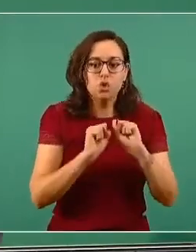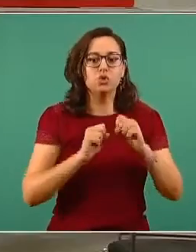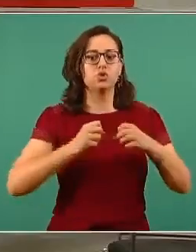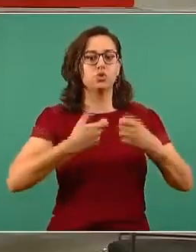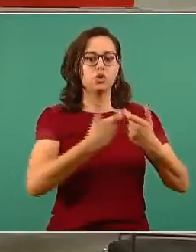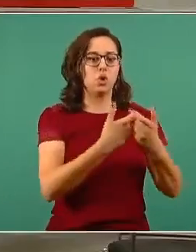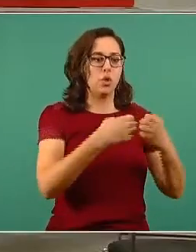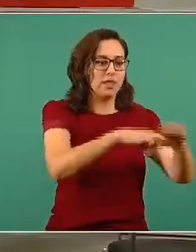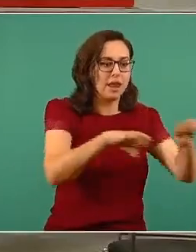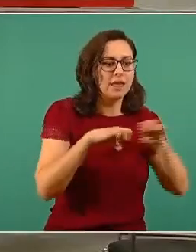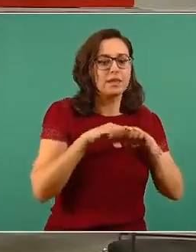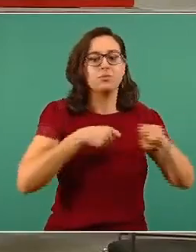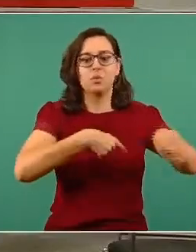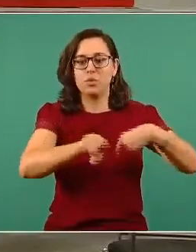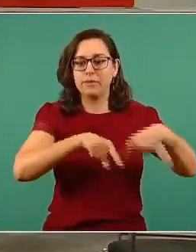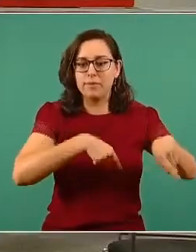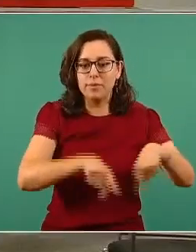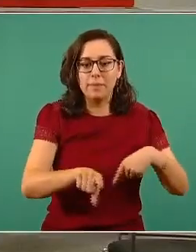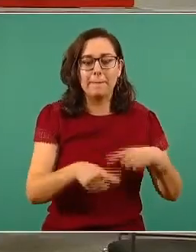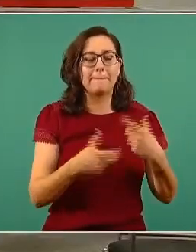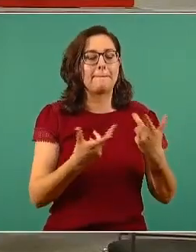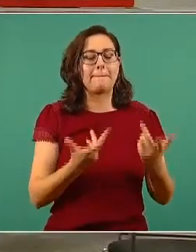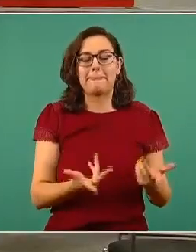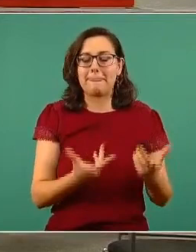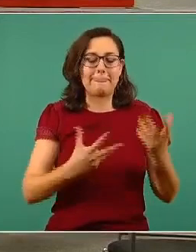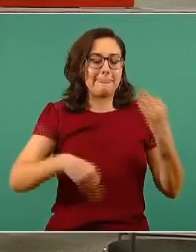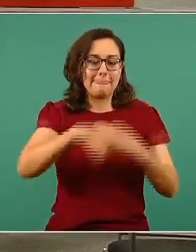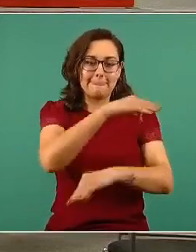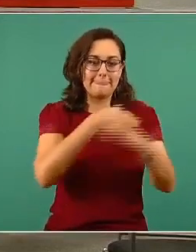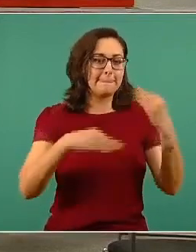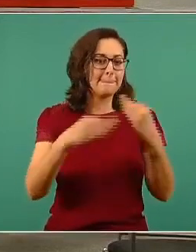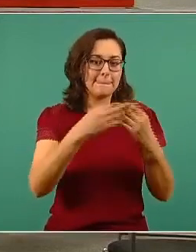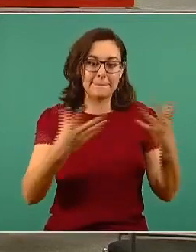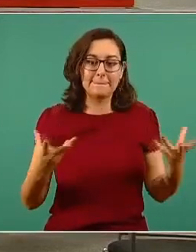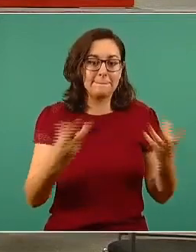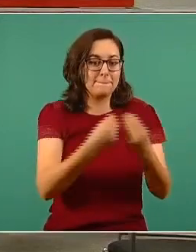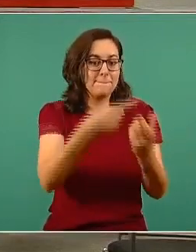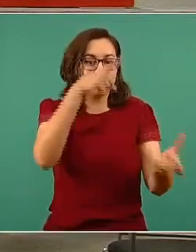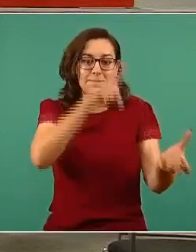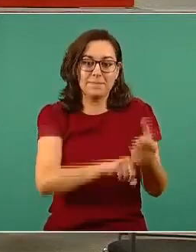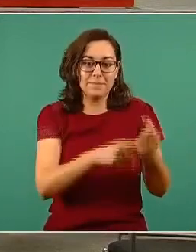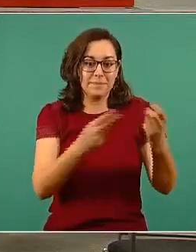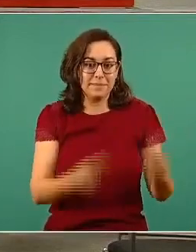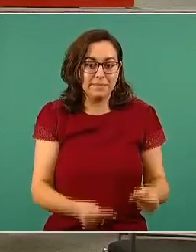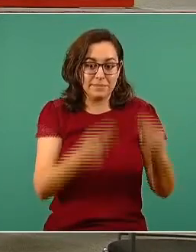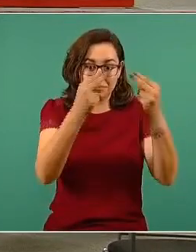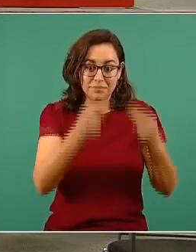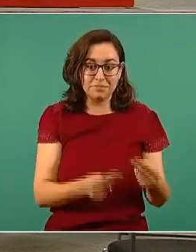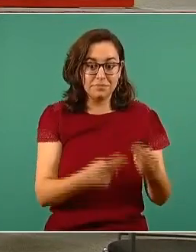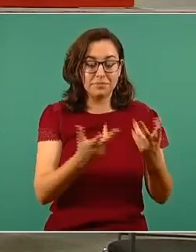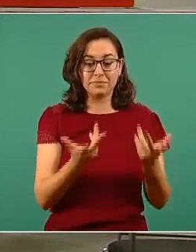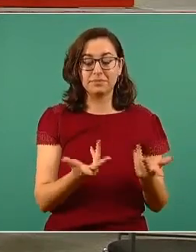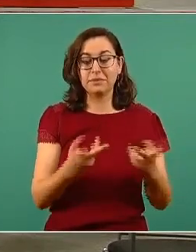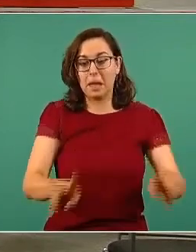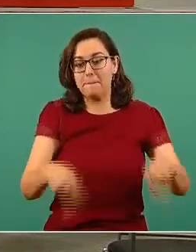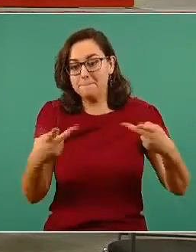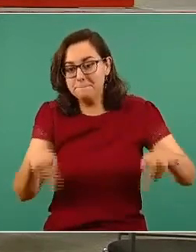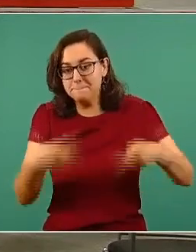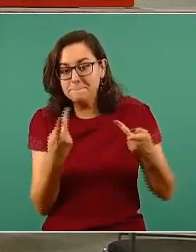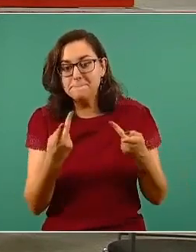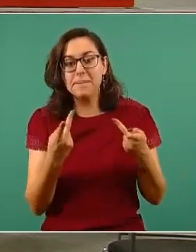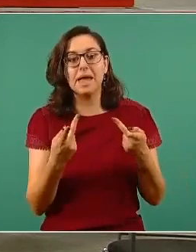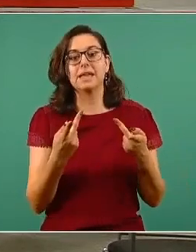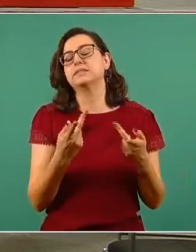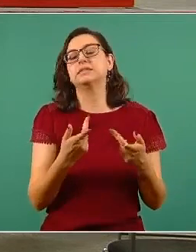equipos, los que participan en el resto de la derrama económica, como algunos la llaman, la venta de